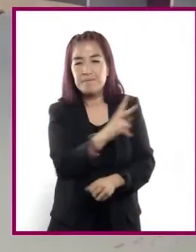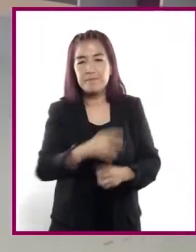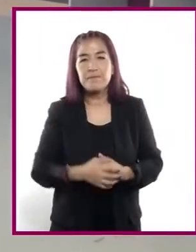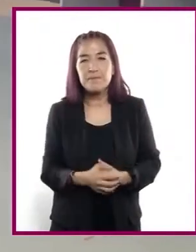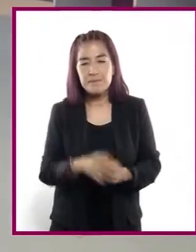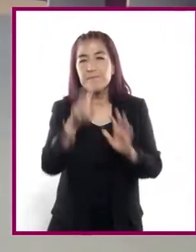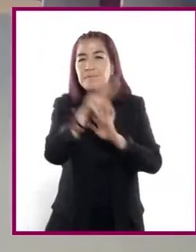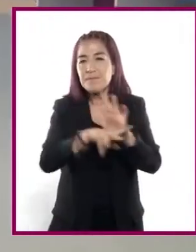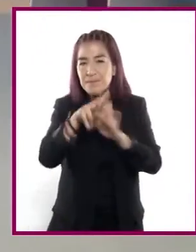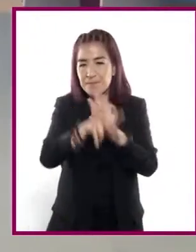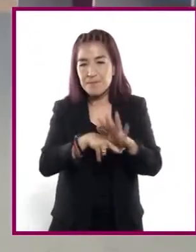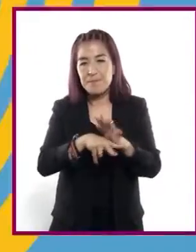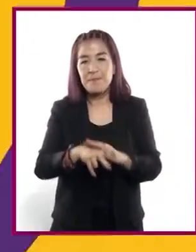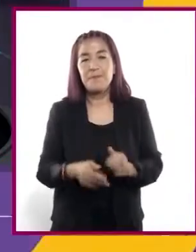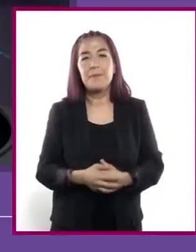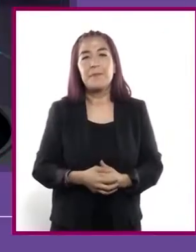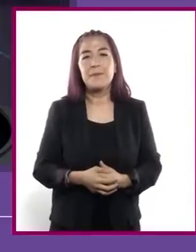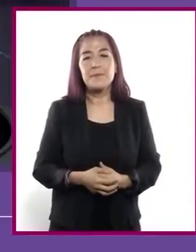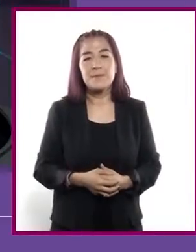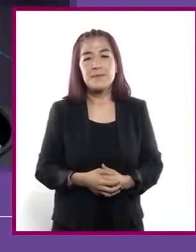escuchar el siguiente video.